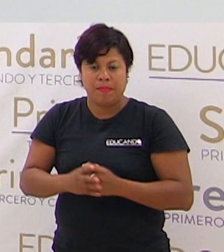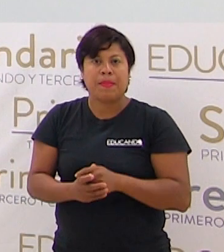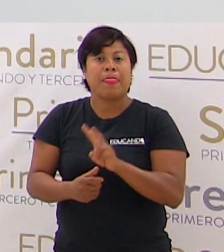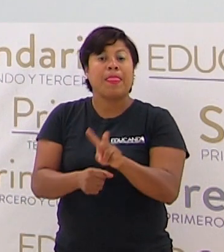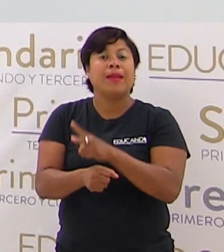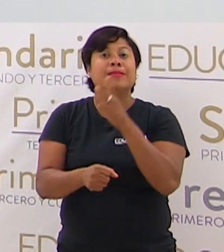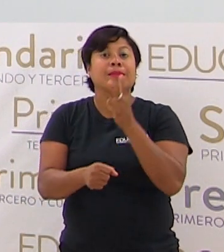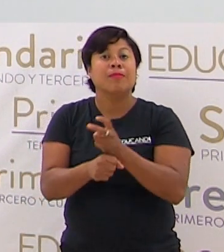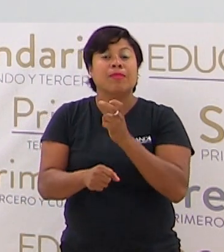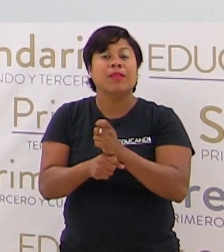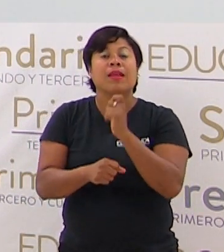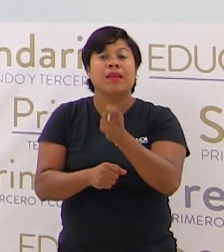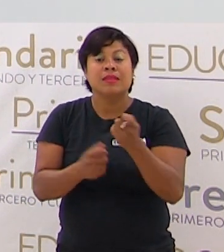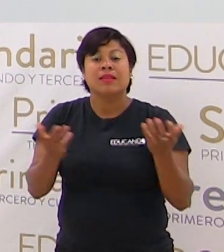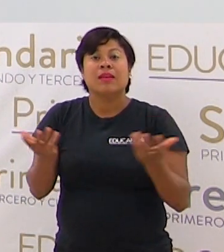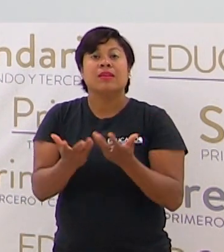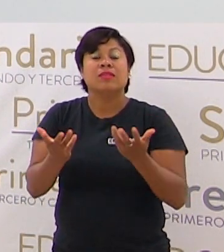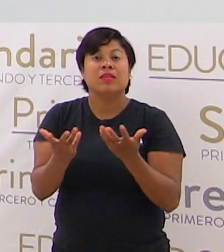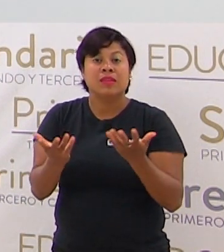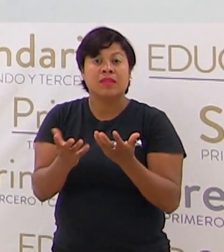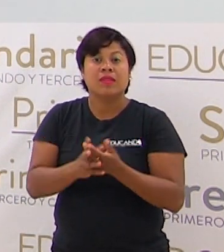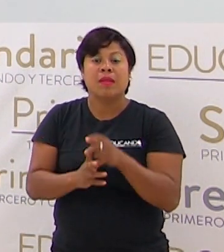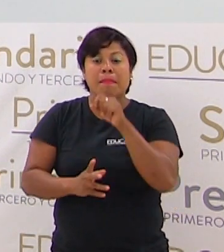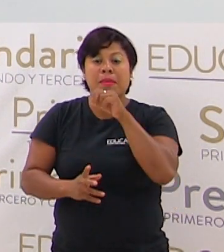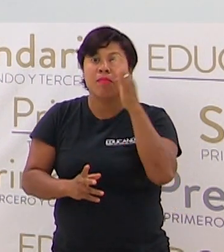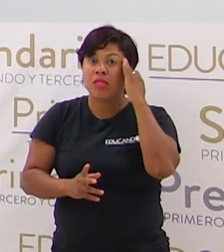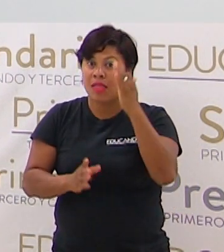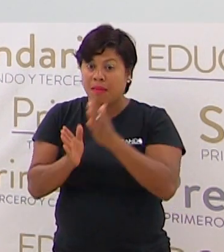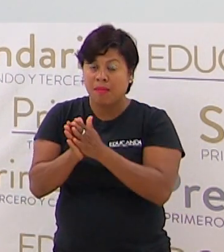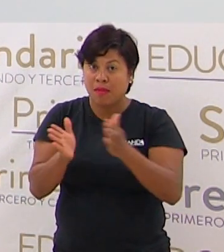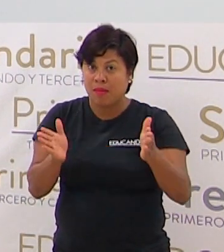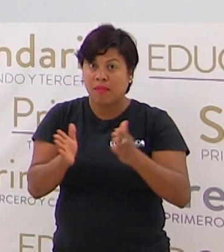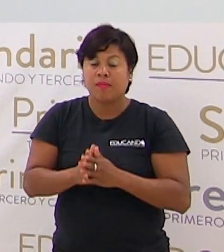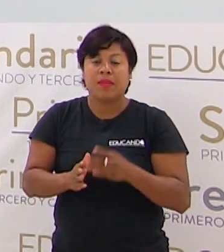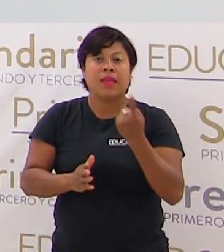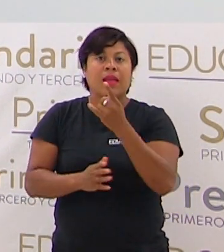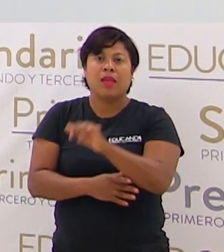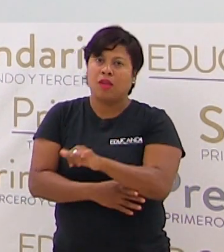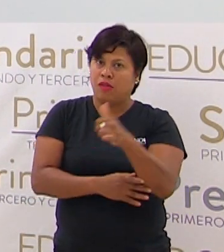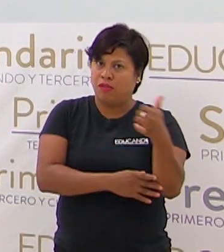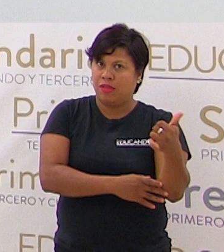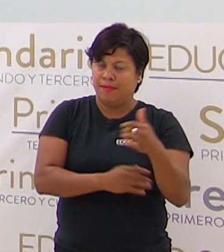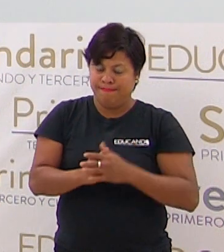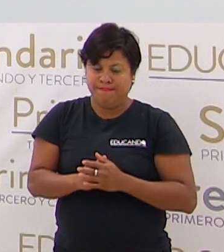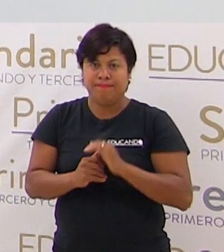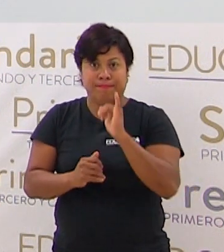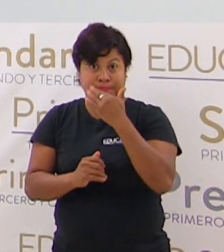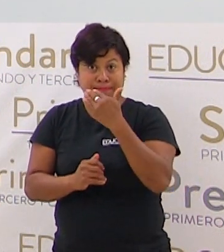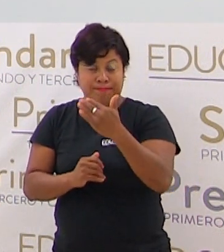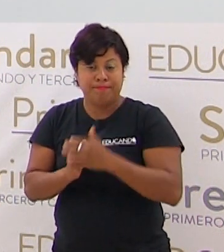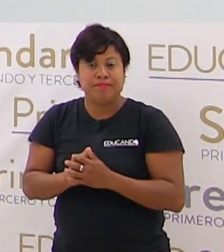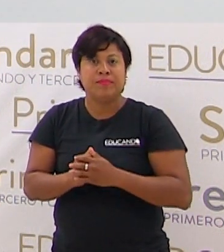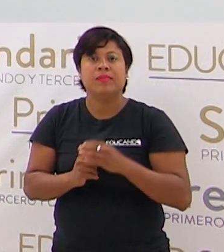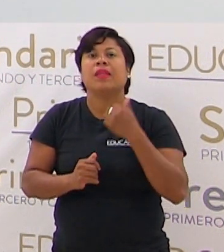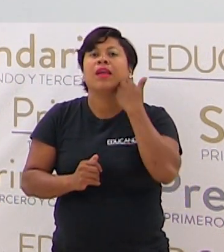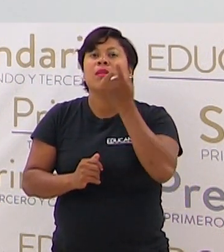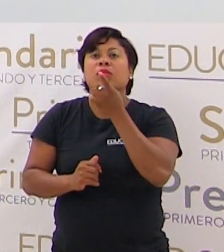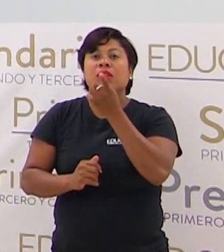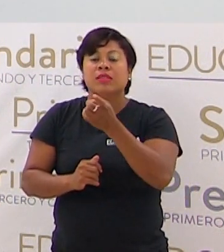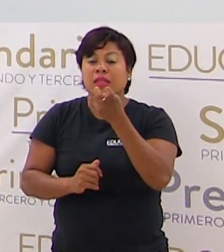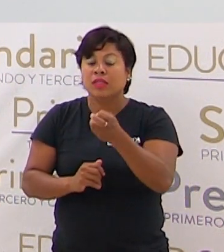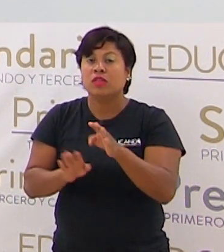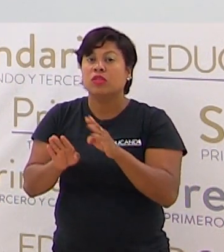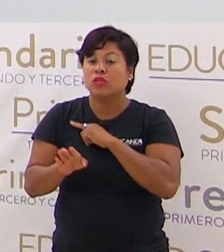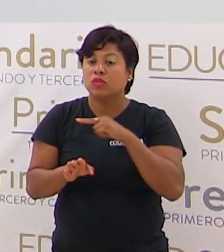segunda es una acción que se realiza al mismo tiempo que otra. ¿Bien? Queremos decir que